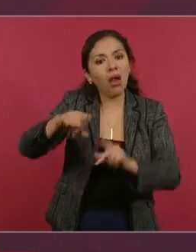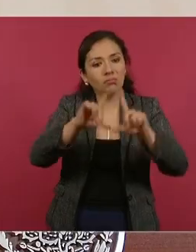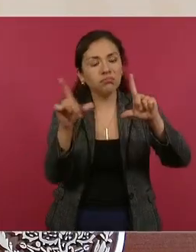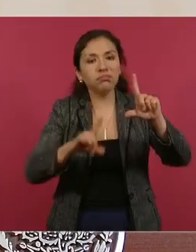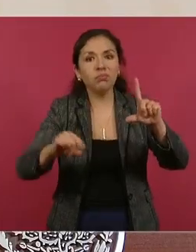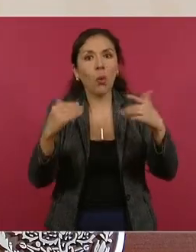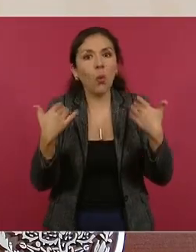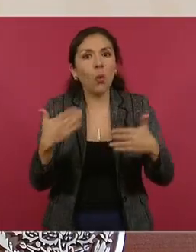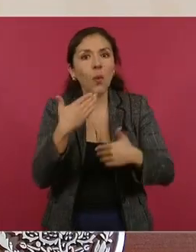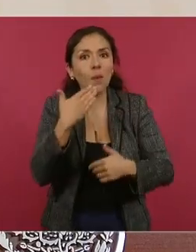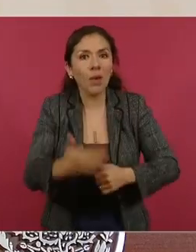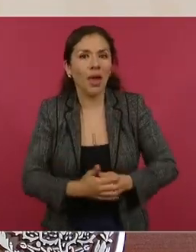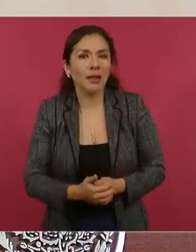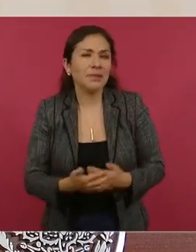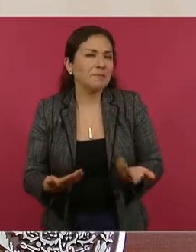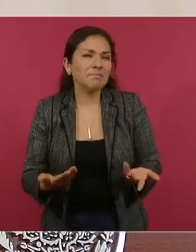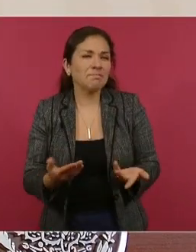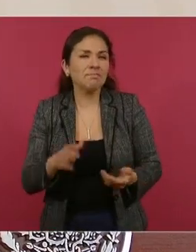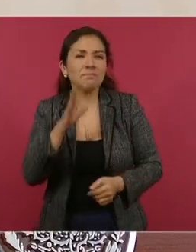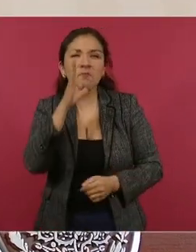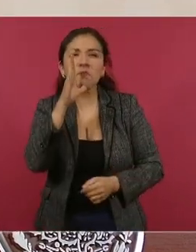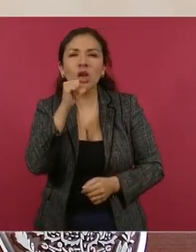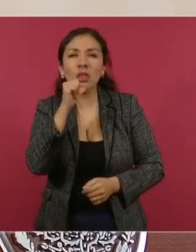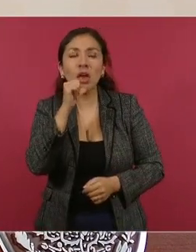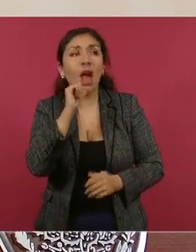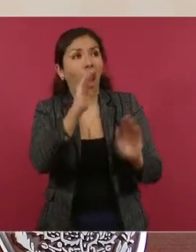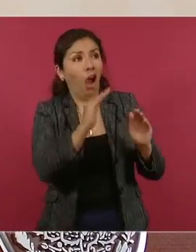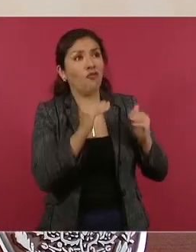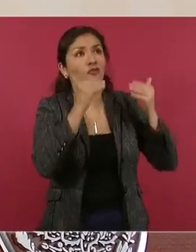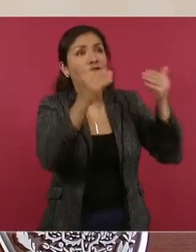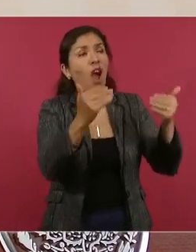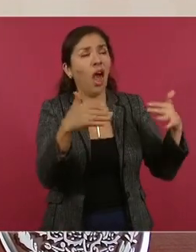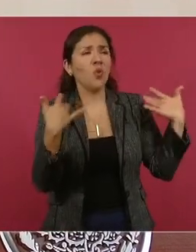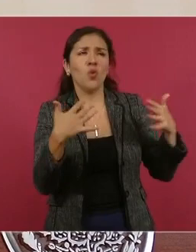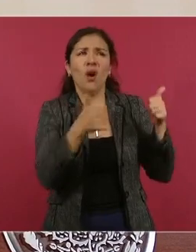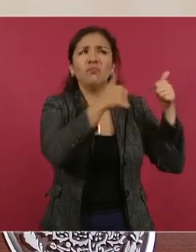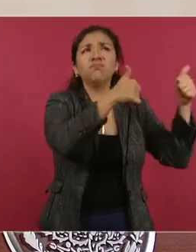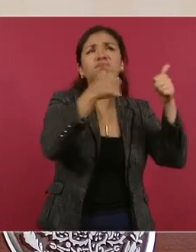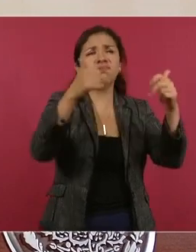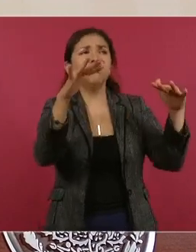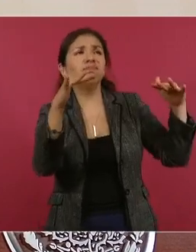No podemos tener una política exterior protagónica,